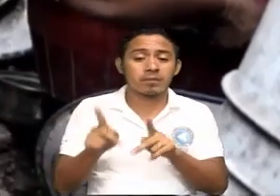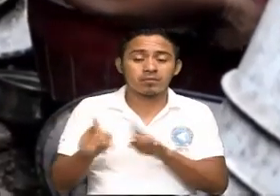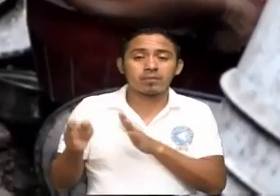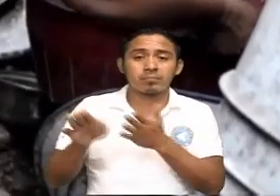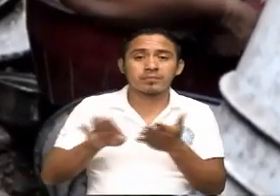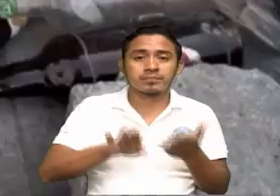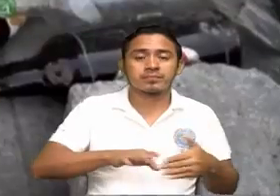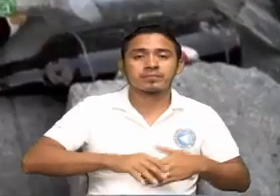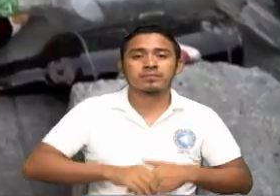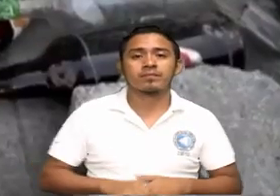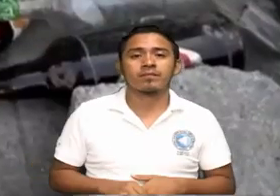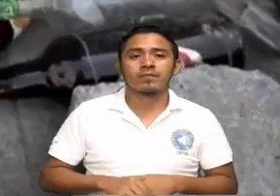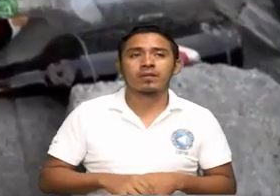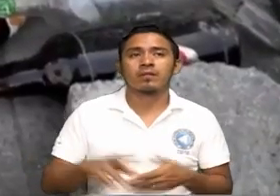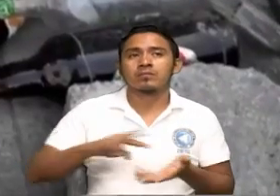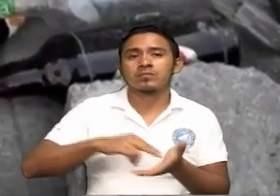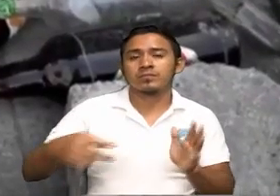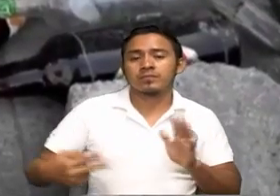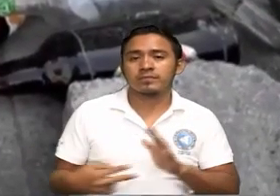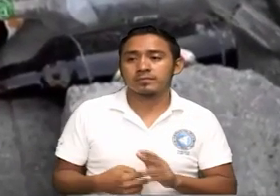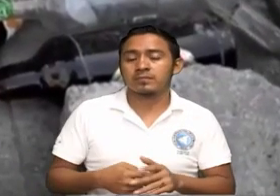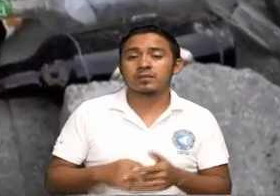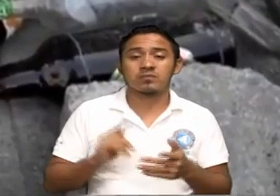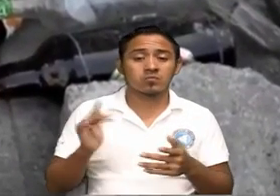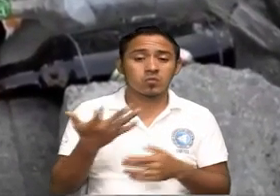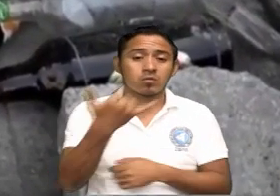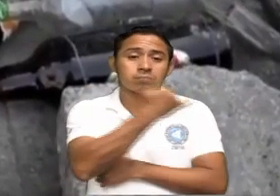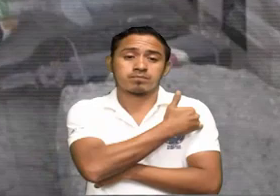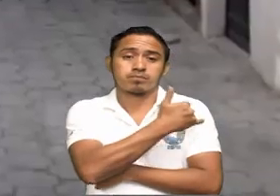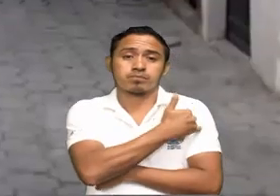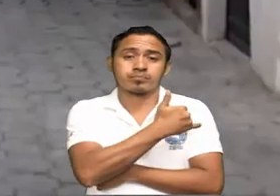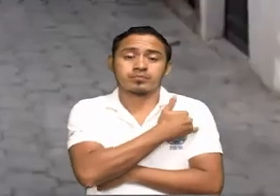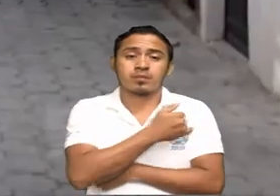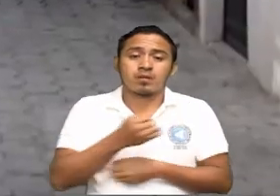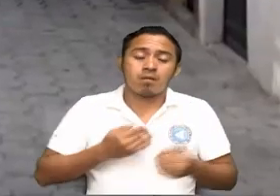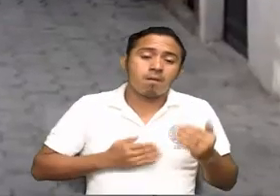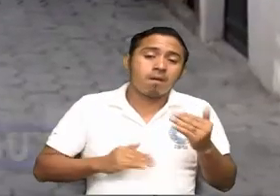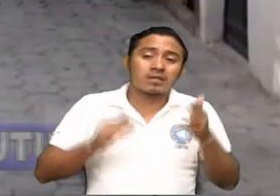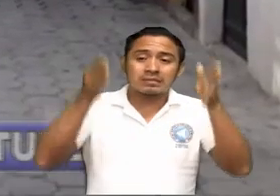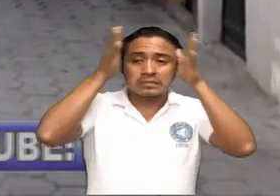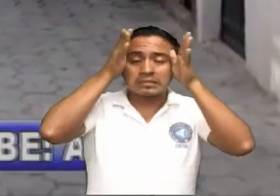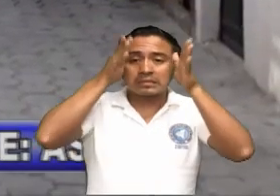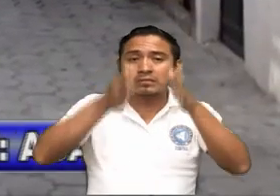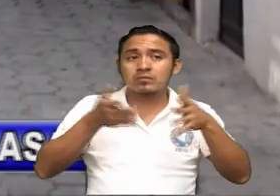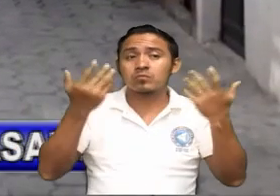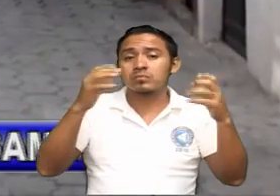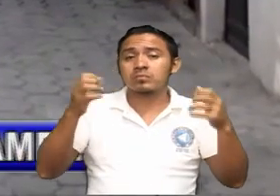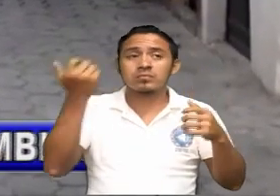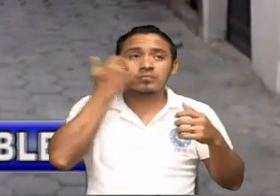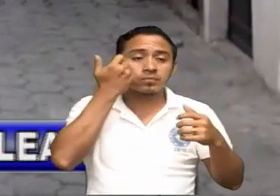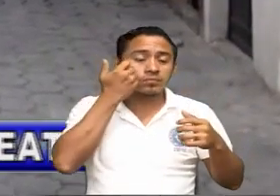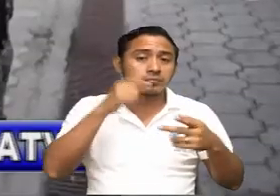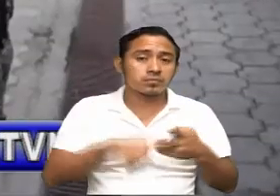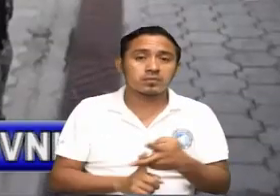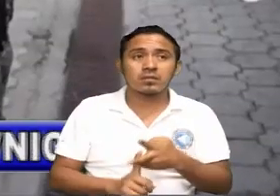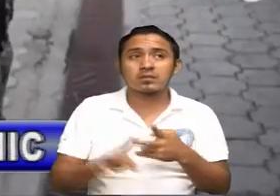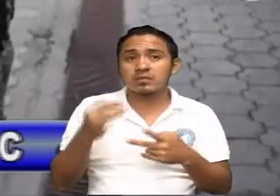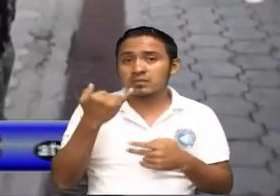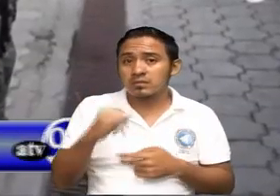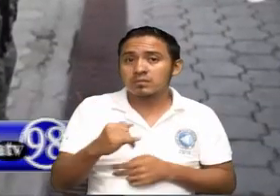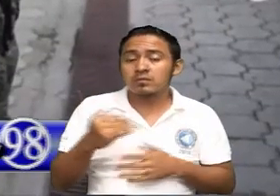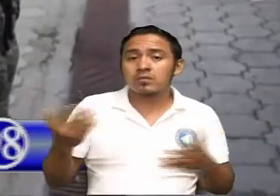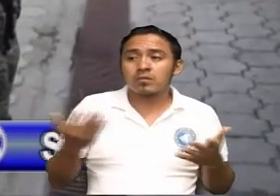virus. Esto quiere decir que todos los hospitales están atentos a esta enfermedad y han confirmado que al